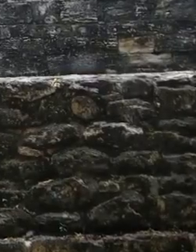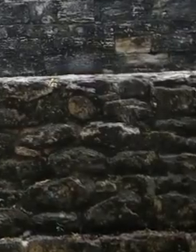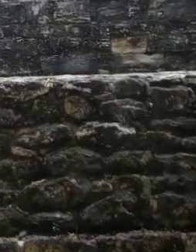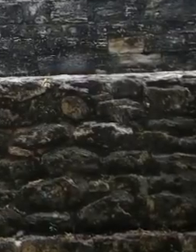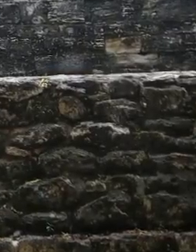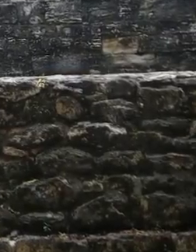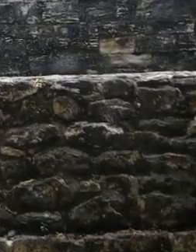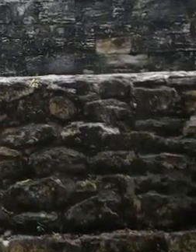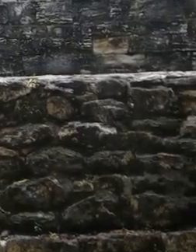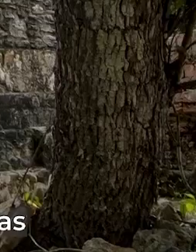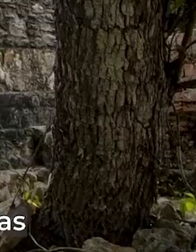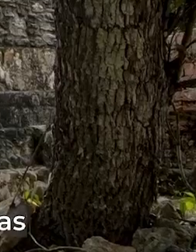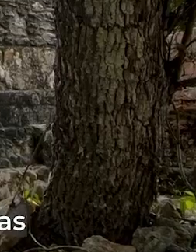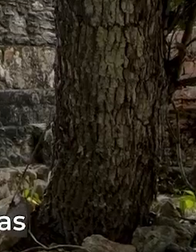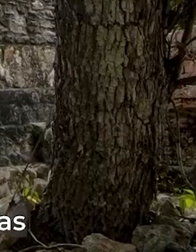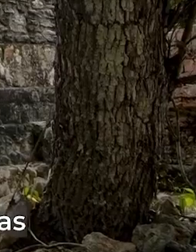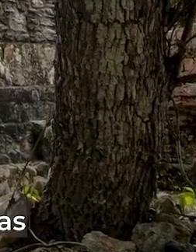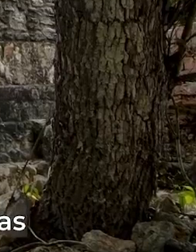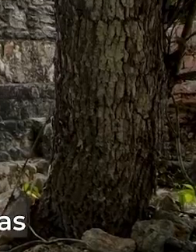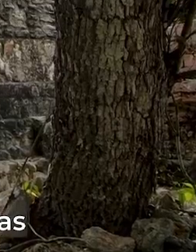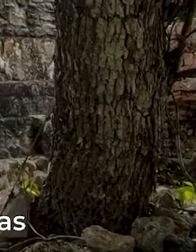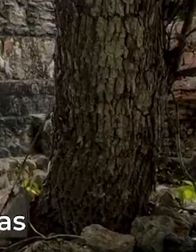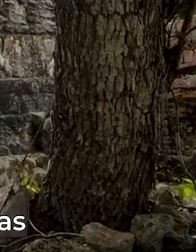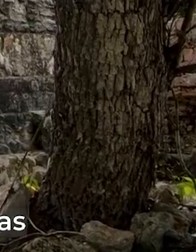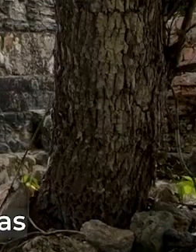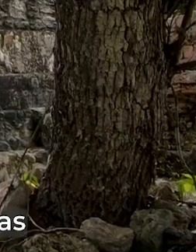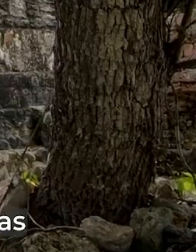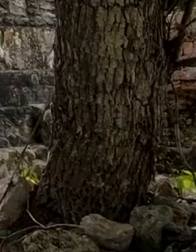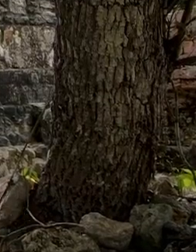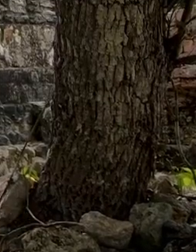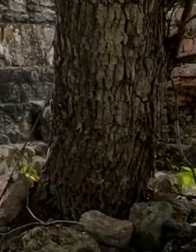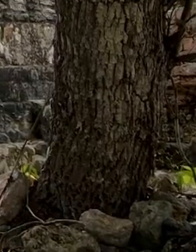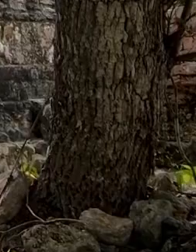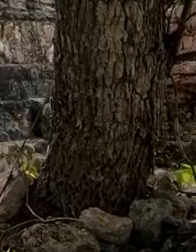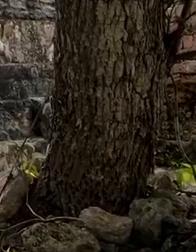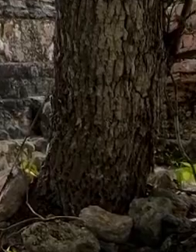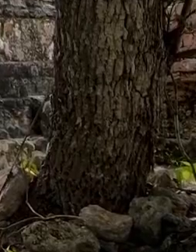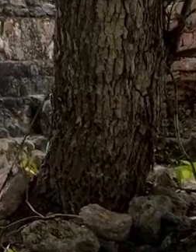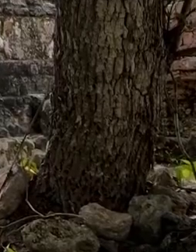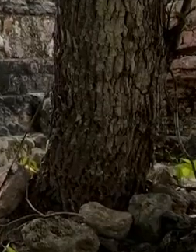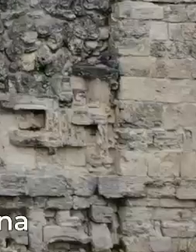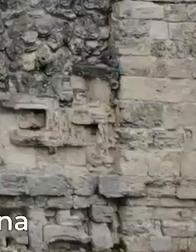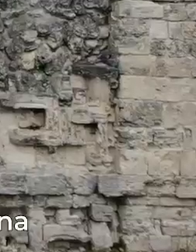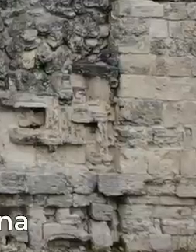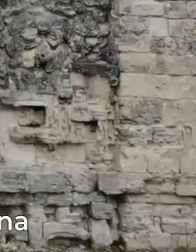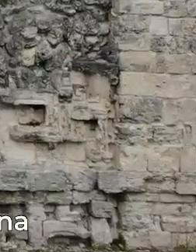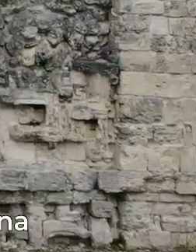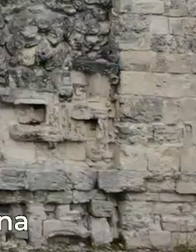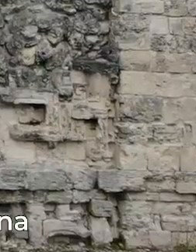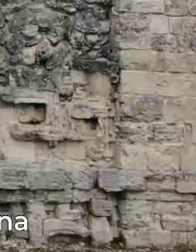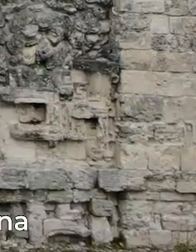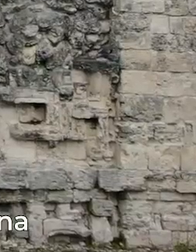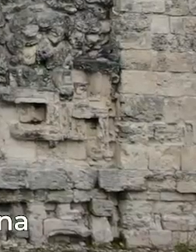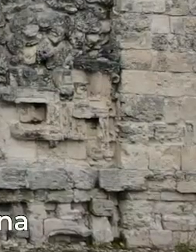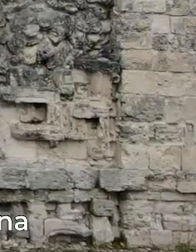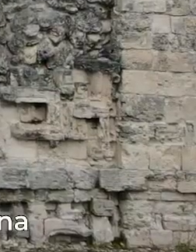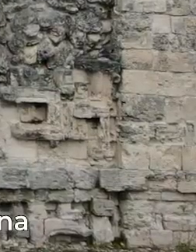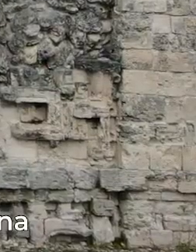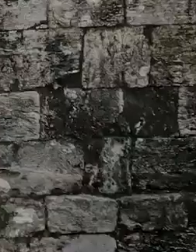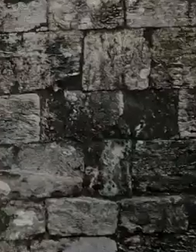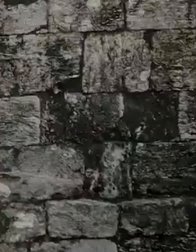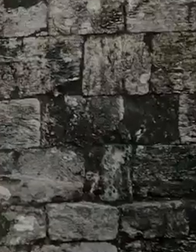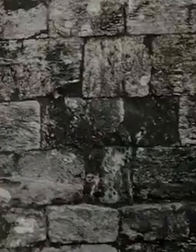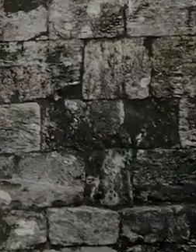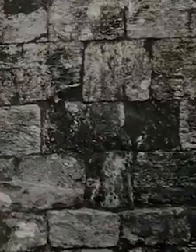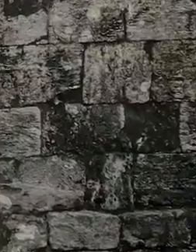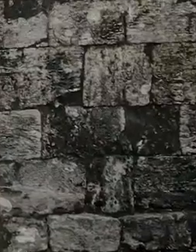tiempos prehispánicos, puesto que gran parte de sus estructuras y áreas residenciales se mantienen dispersas en el área urbana